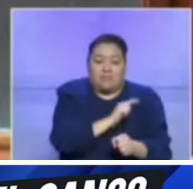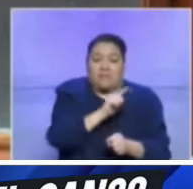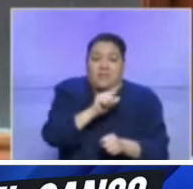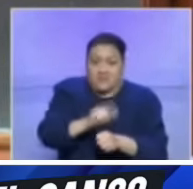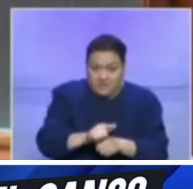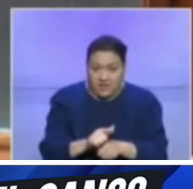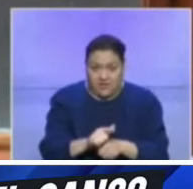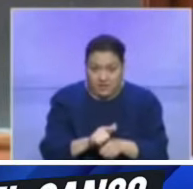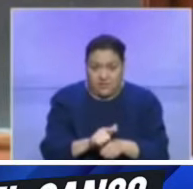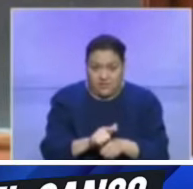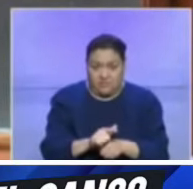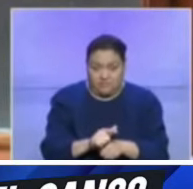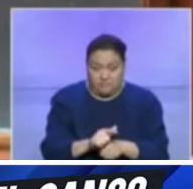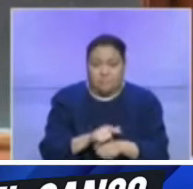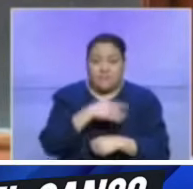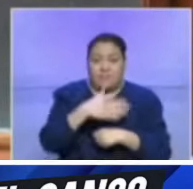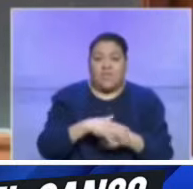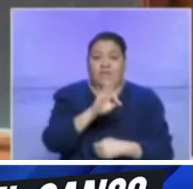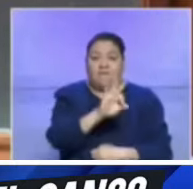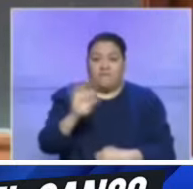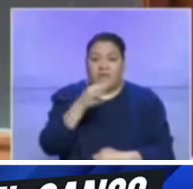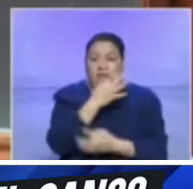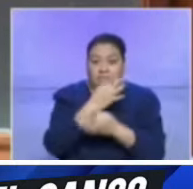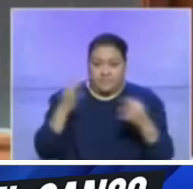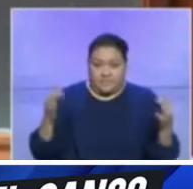efecto se convoque.